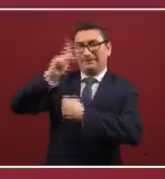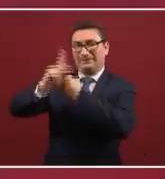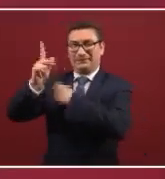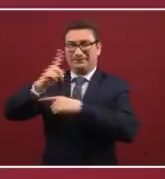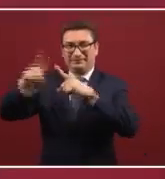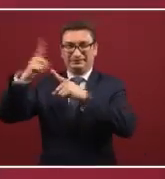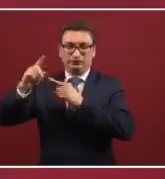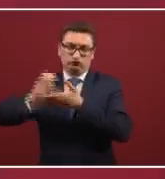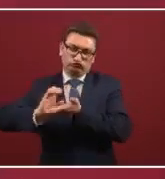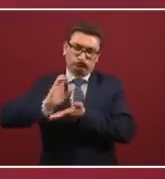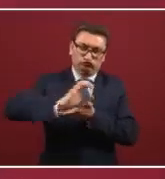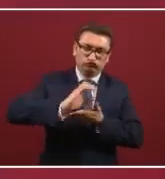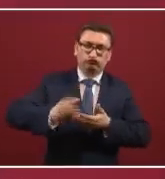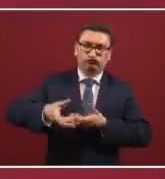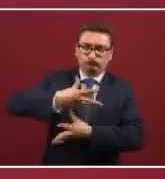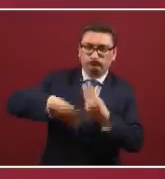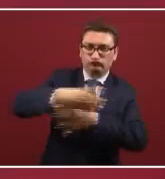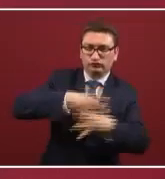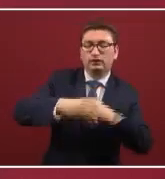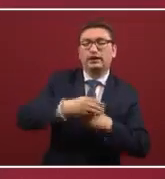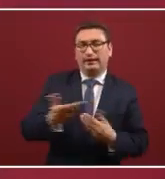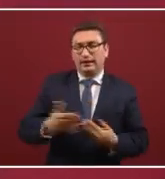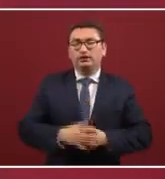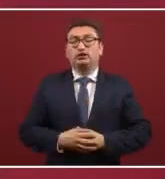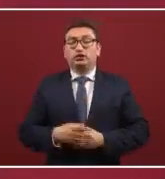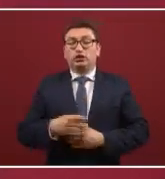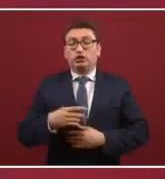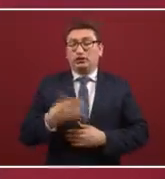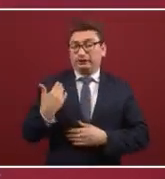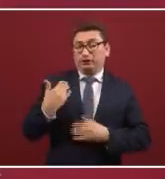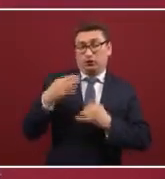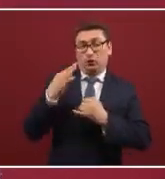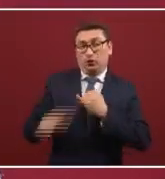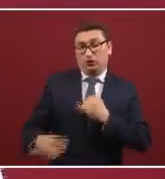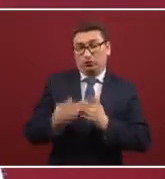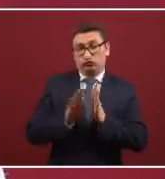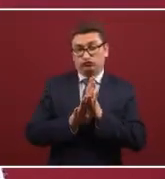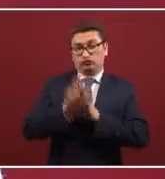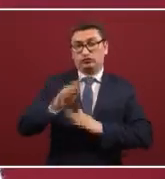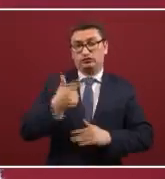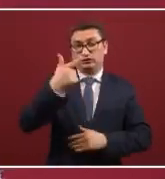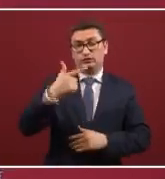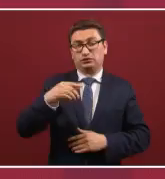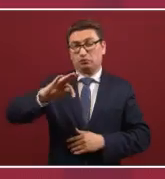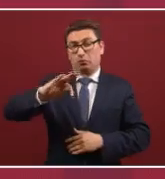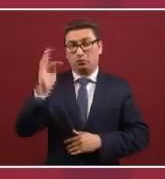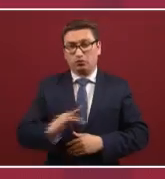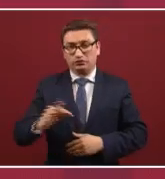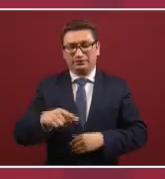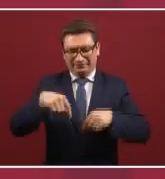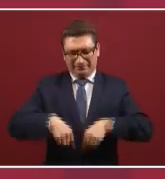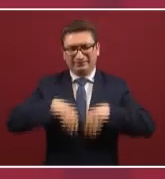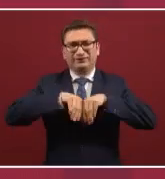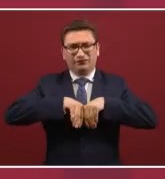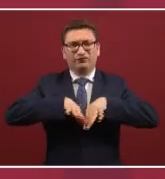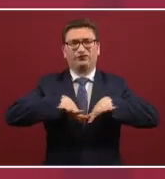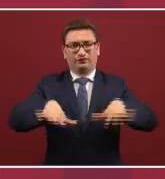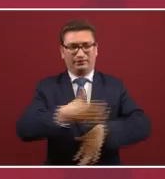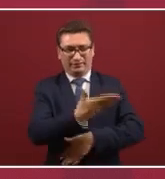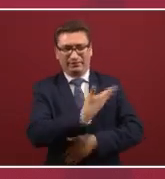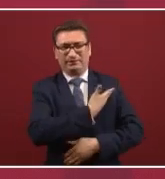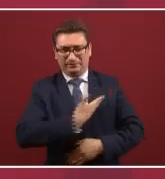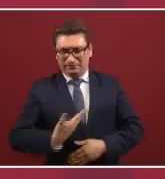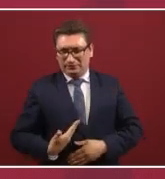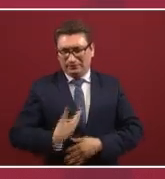último registro que tenemos es un crecimiento del 7%, lo anunció aquí en este mismo lugar el señor